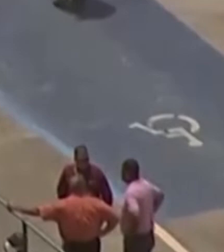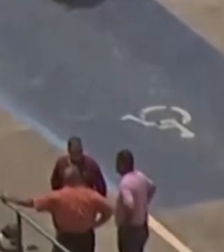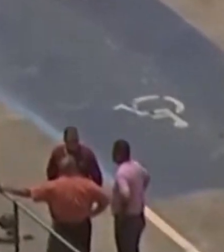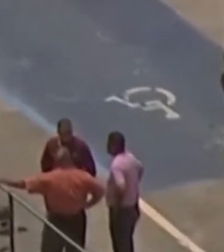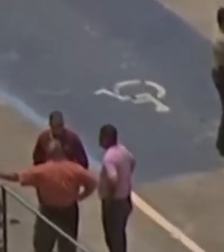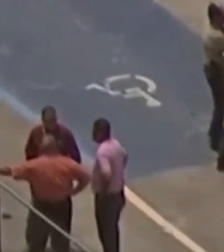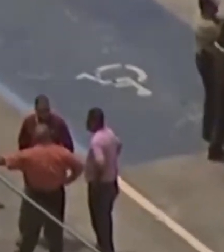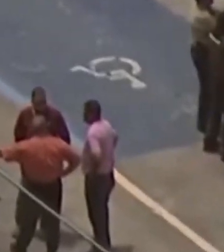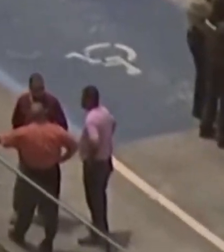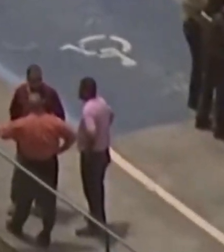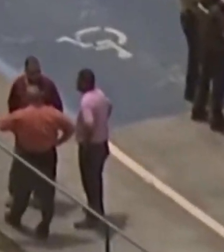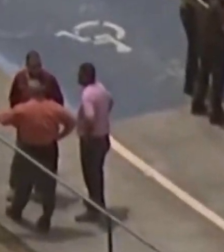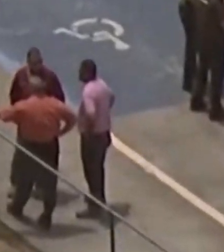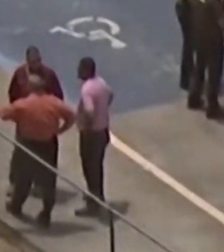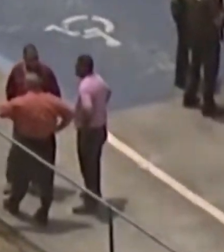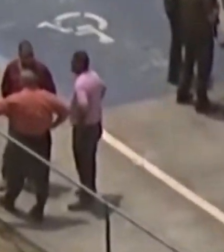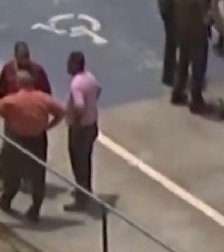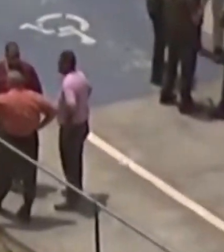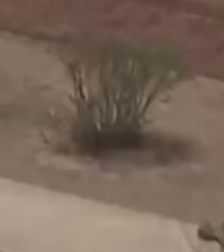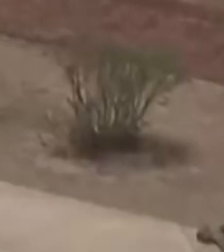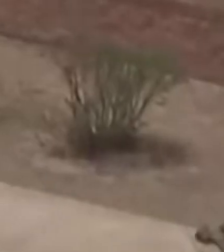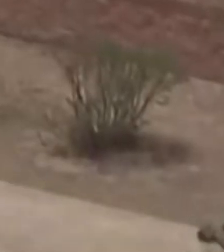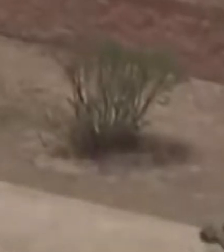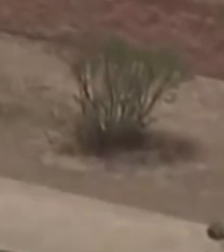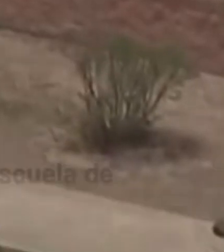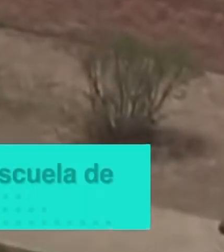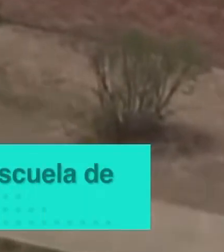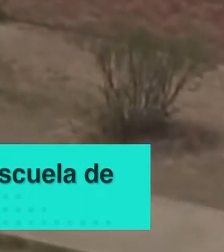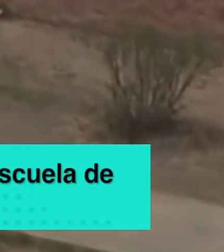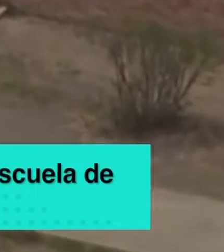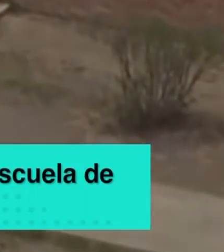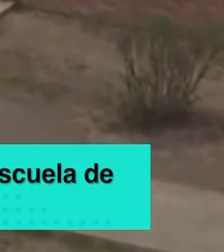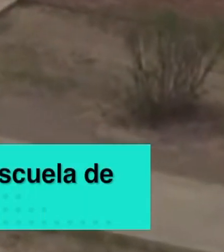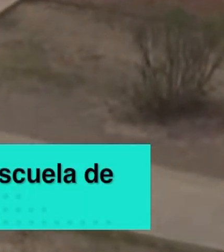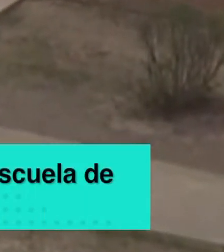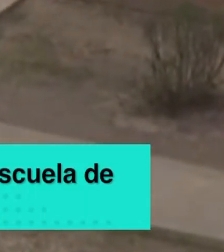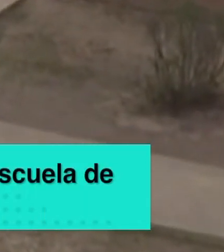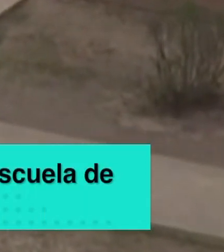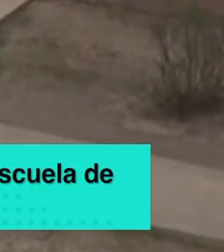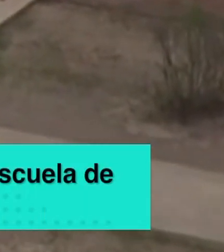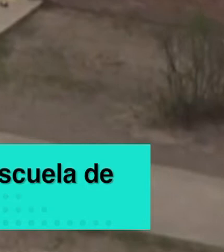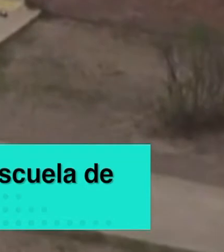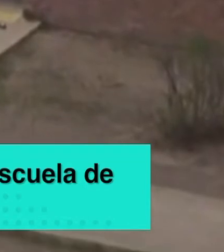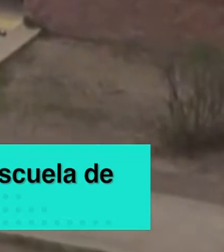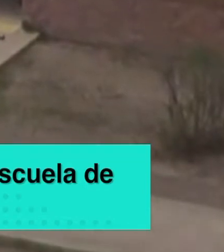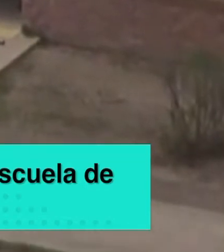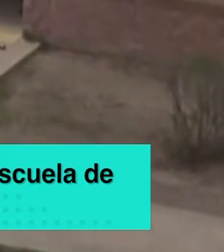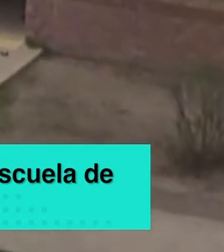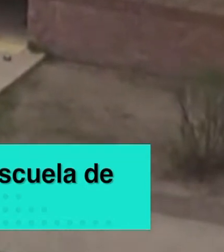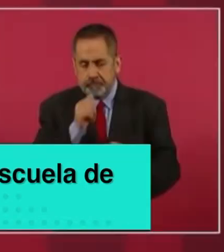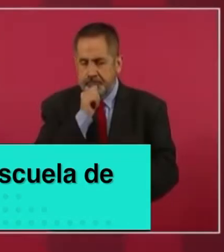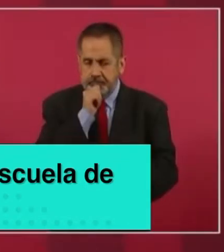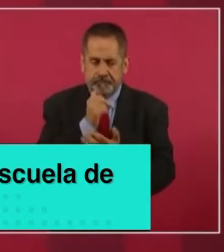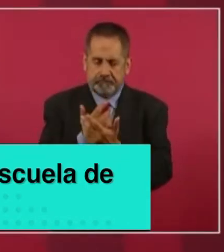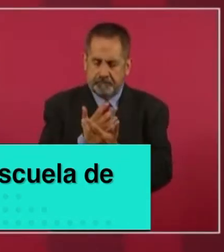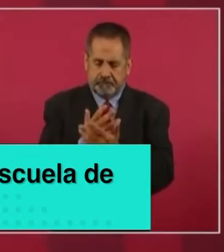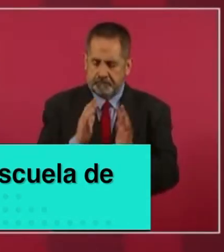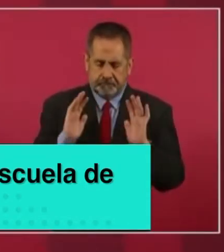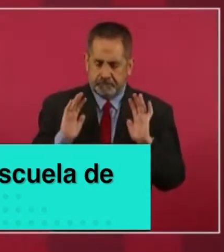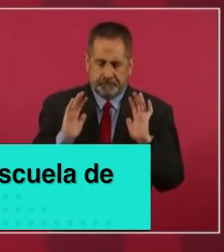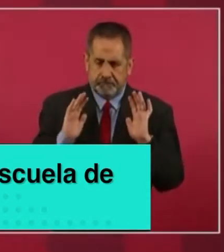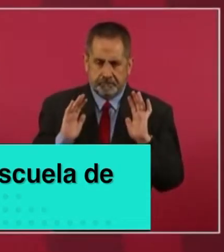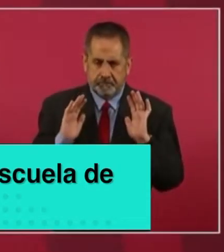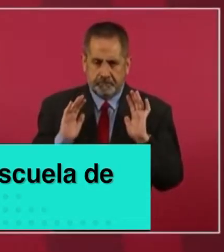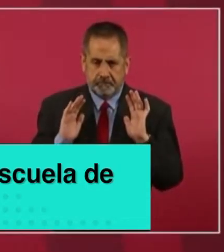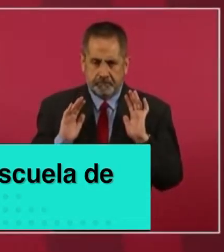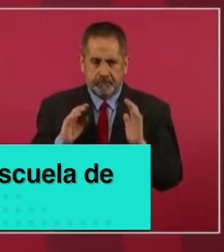Tras el tiroteo en una escuela primaria de Uvalde, Texas, que dejó 21 muertos, el presidente Andrés Manuel López Obrador envió su